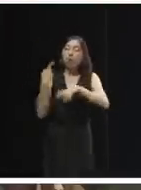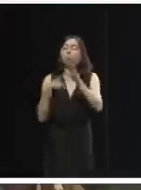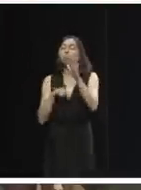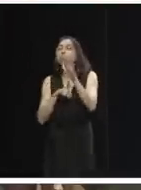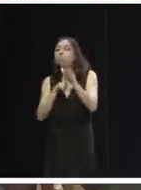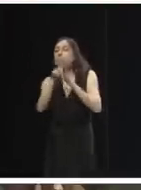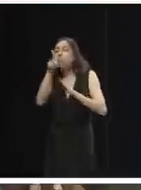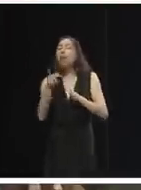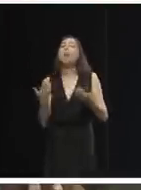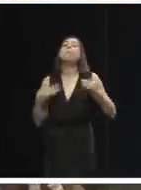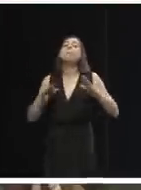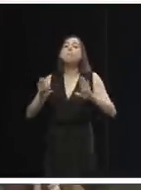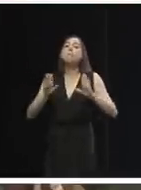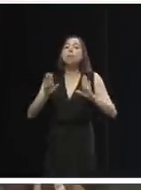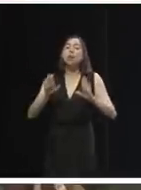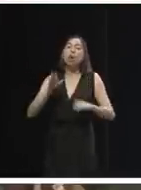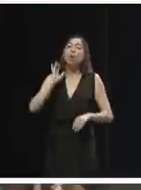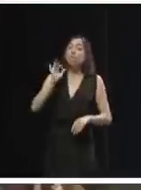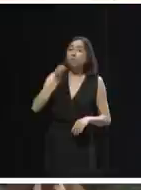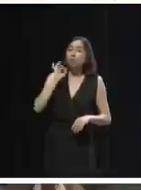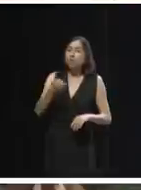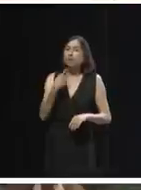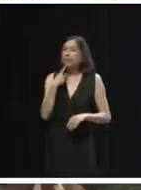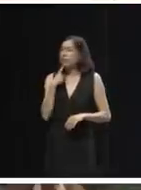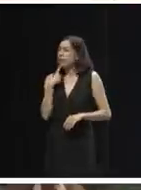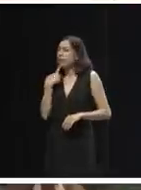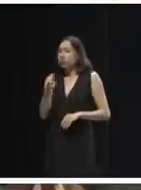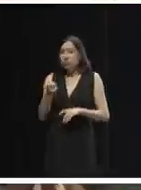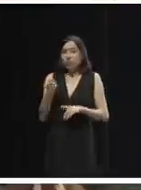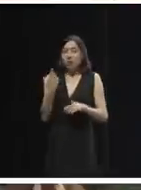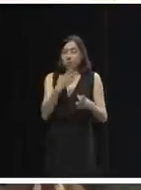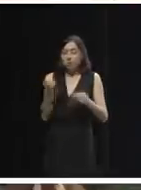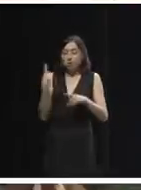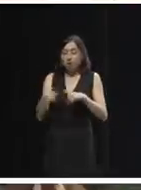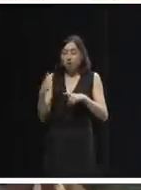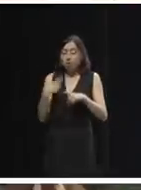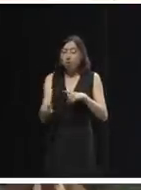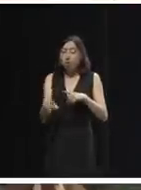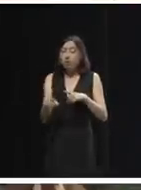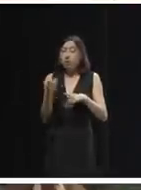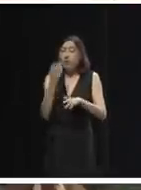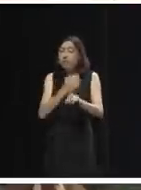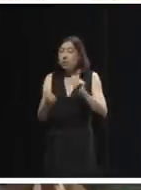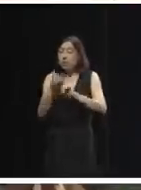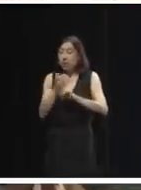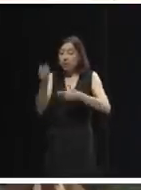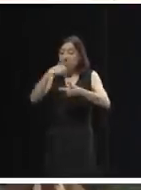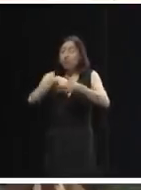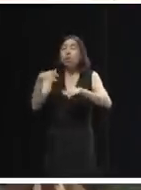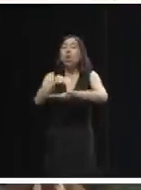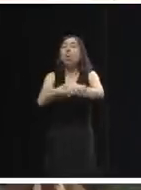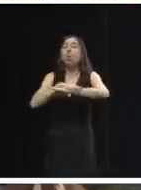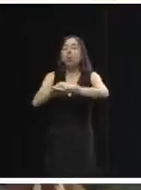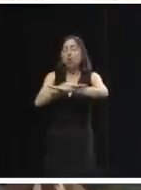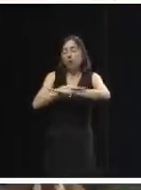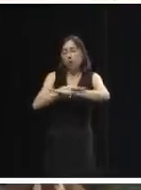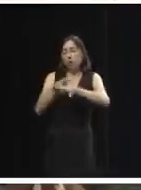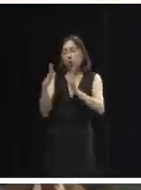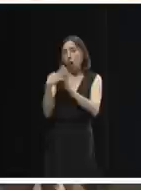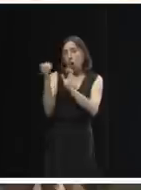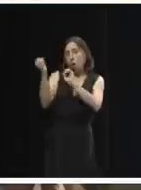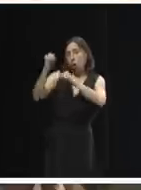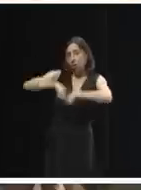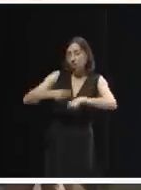verdad que nos ha costado mucho sacar muchas cosas dentro del gobierno de coalición progresista. He